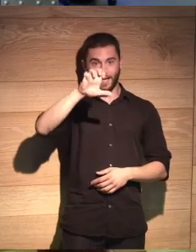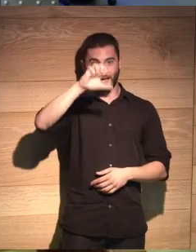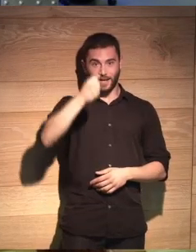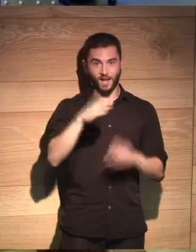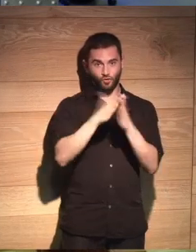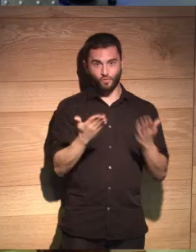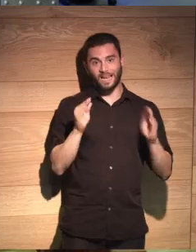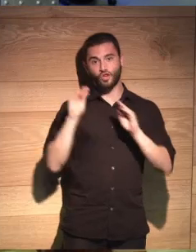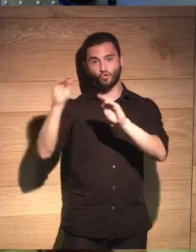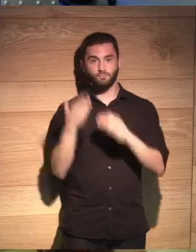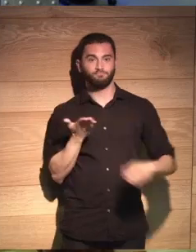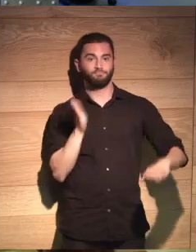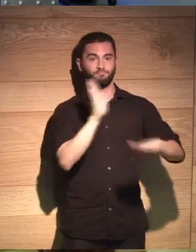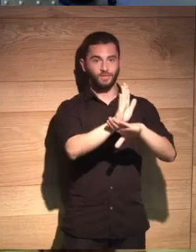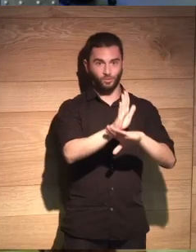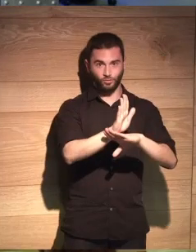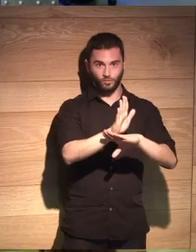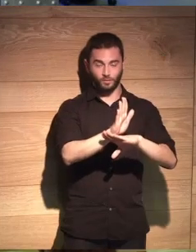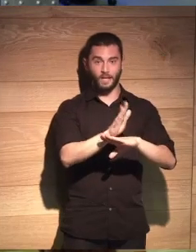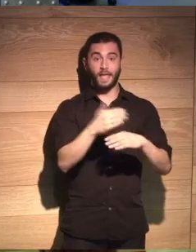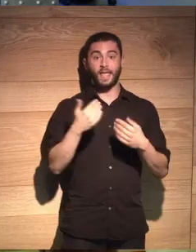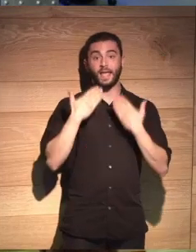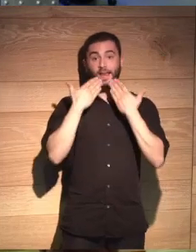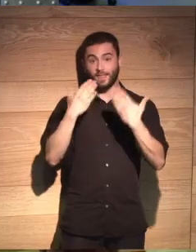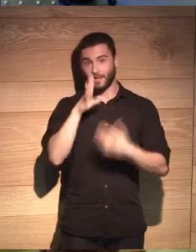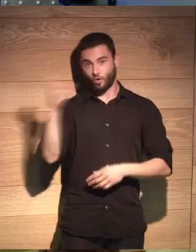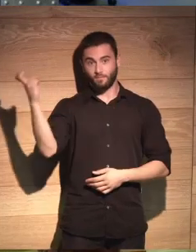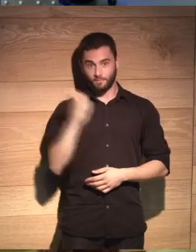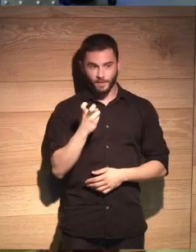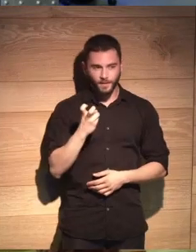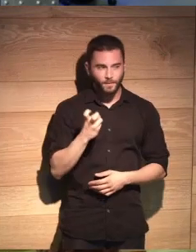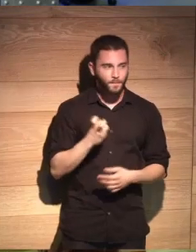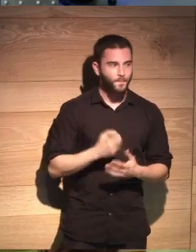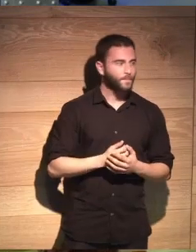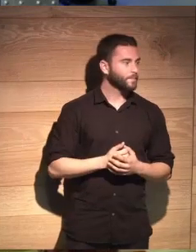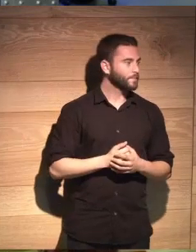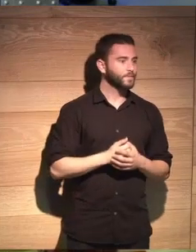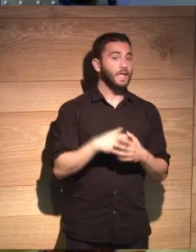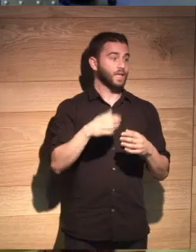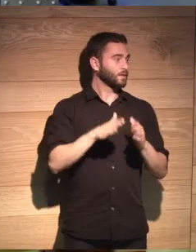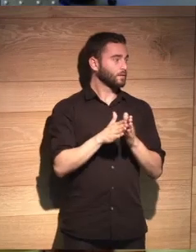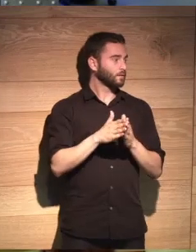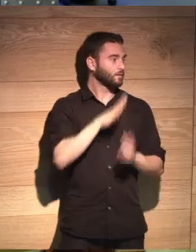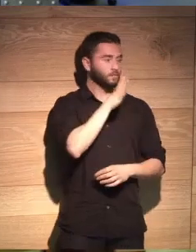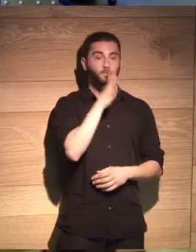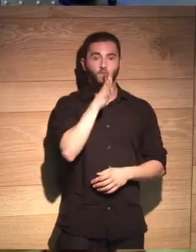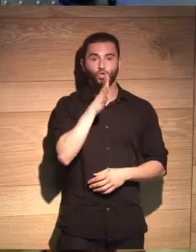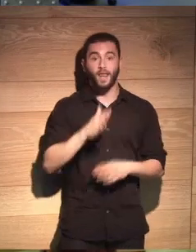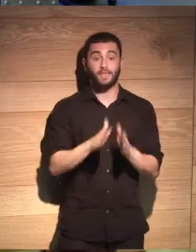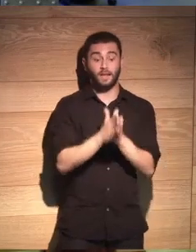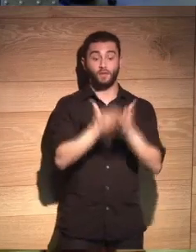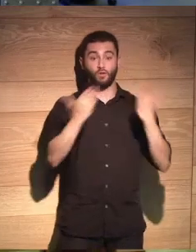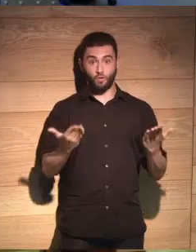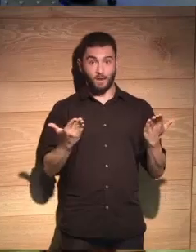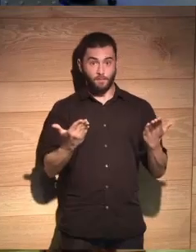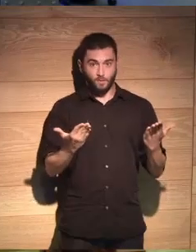título, y muchas gracias también por su presencia, que es bastante impresionante. Y me alegro mucho de que esa novela, que